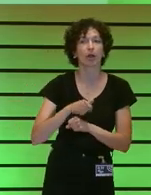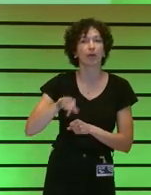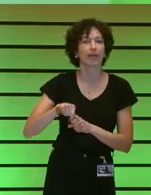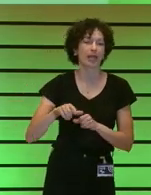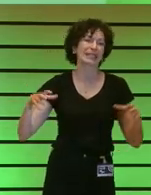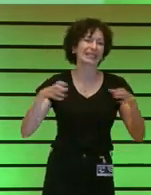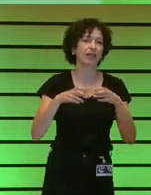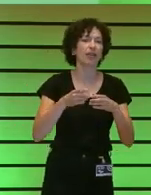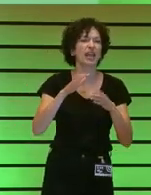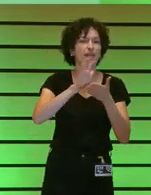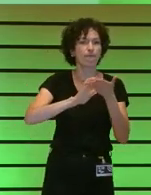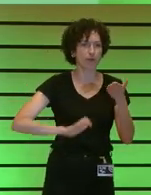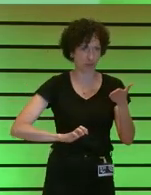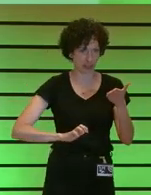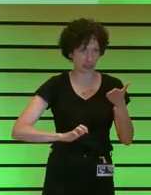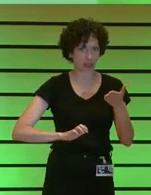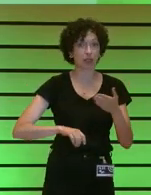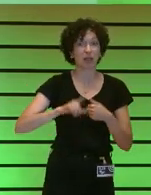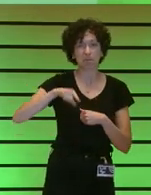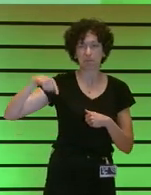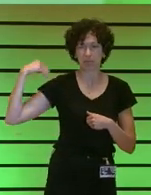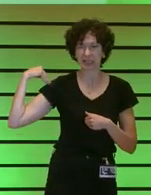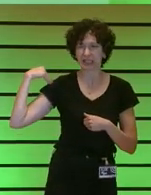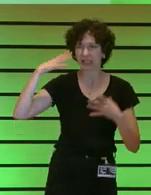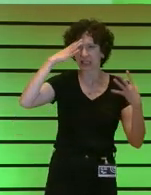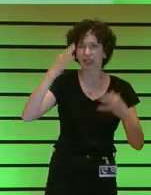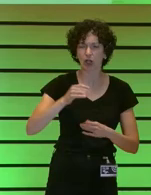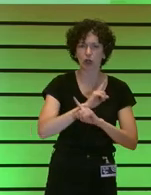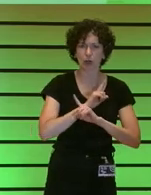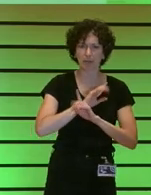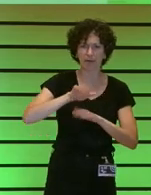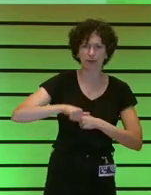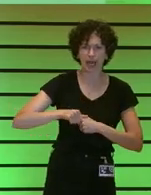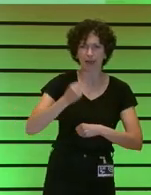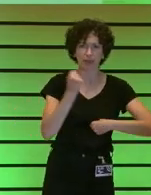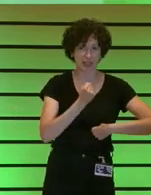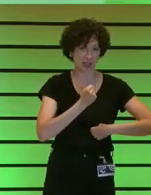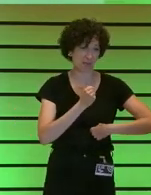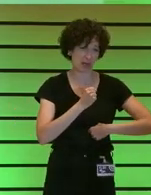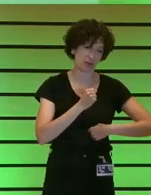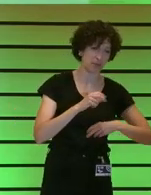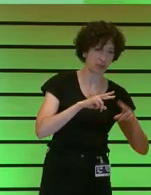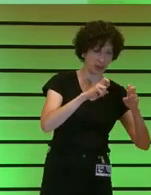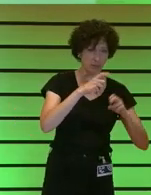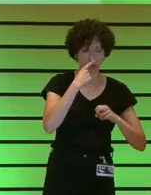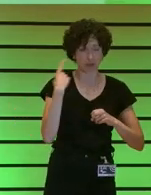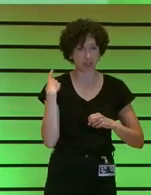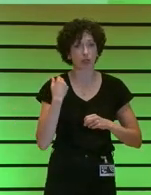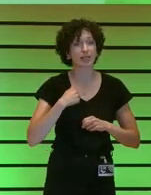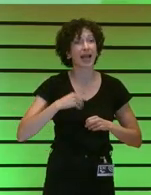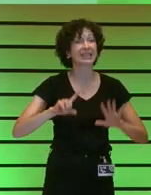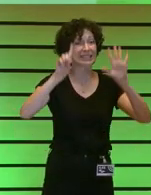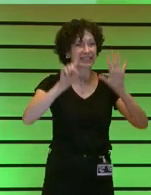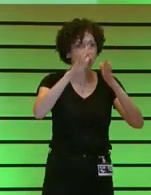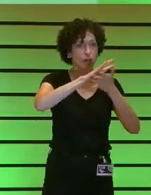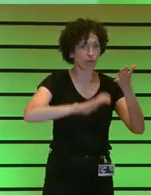informes y hace unos meses si no me equivoco fue final de noviembre principio de diciembre del año pasado salió el sexto informe del